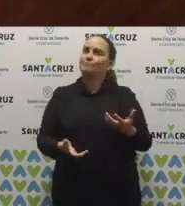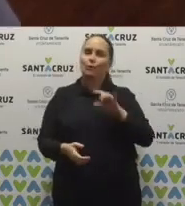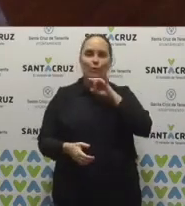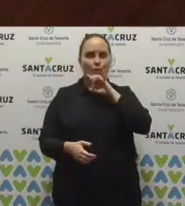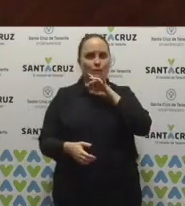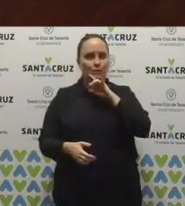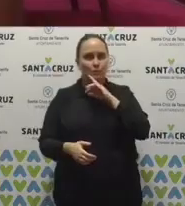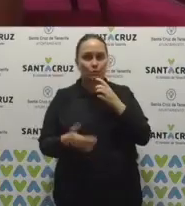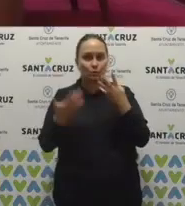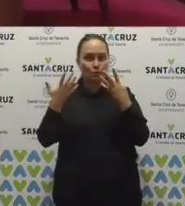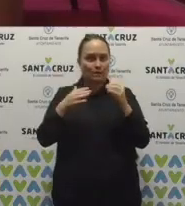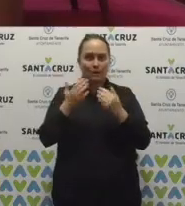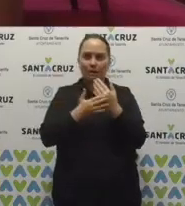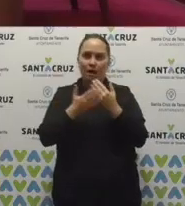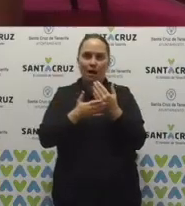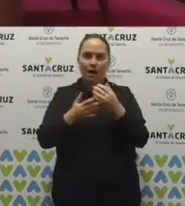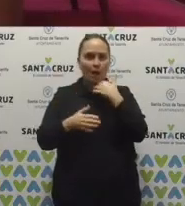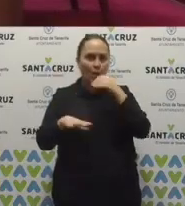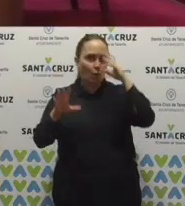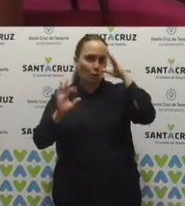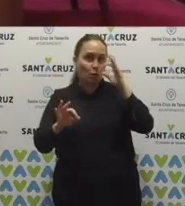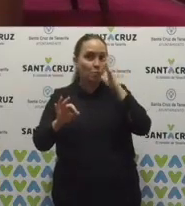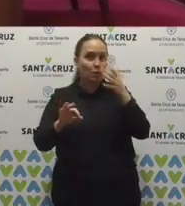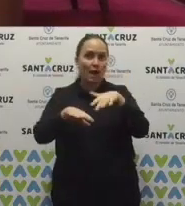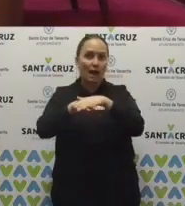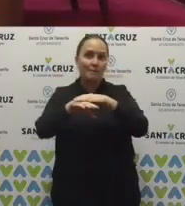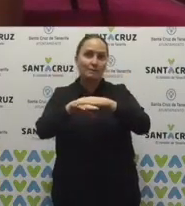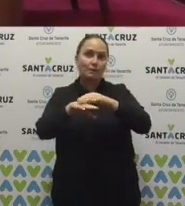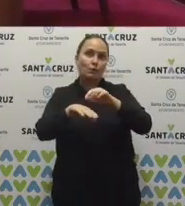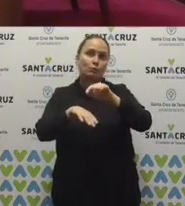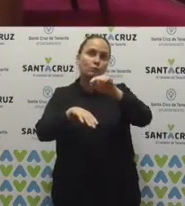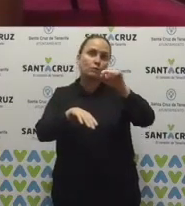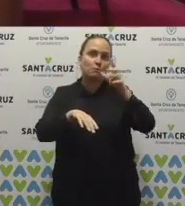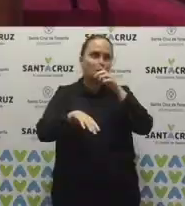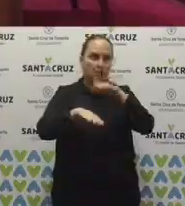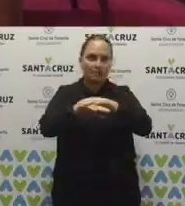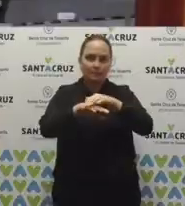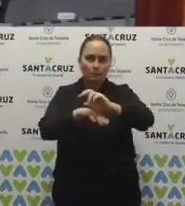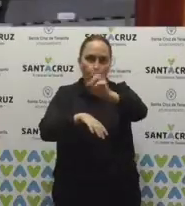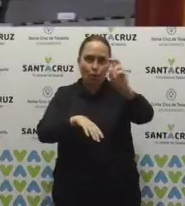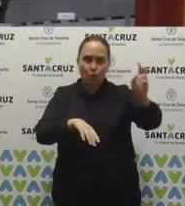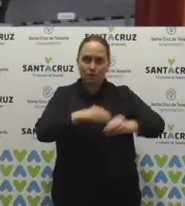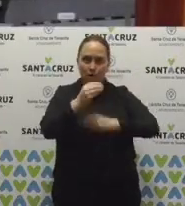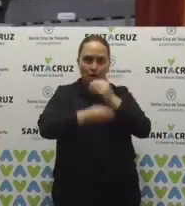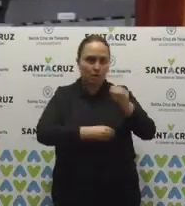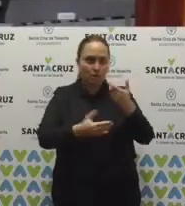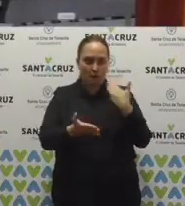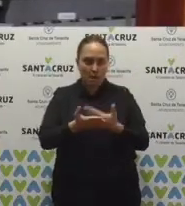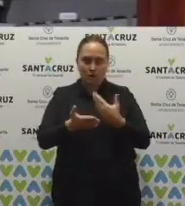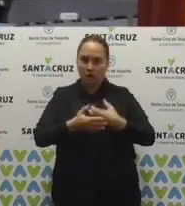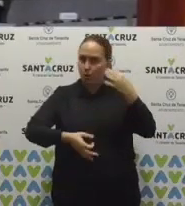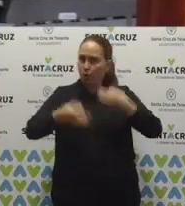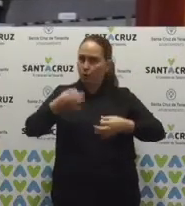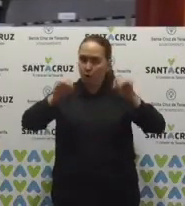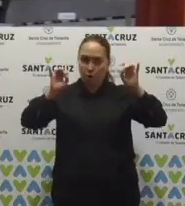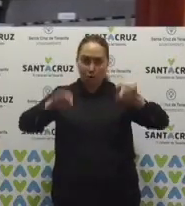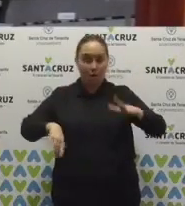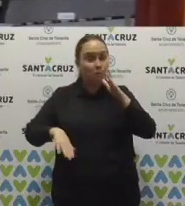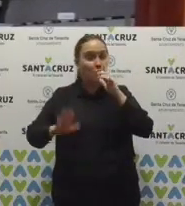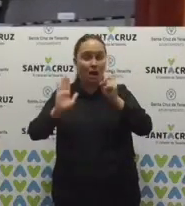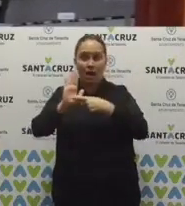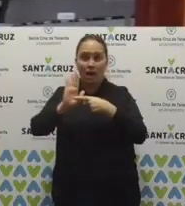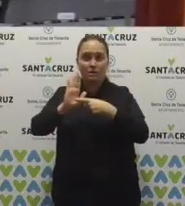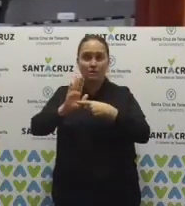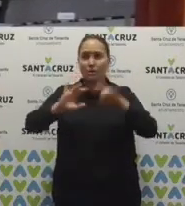una cifra razonable porque hay administraciones que estuvieron en condiciones de hacerlo con las mismas garantías jurídicas porque la legislación es la